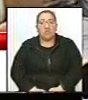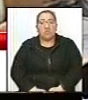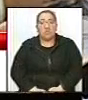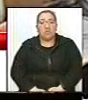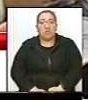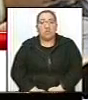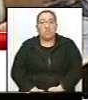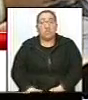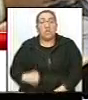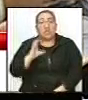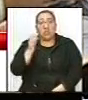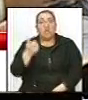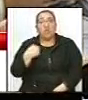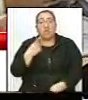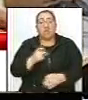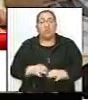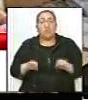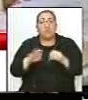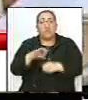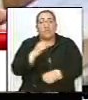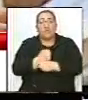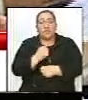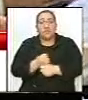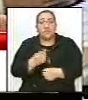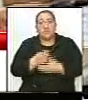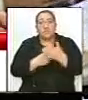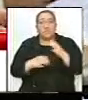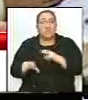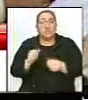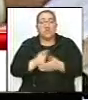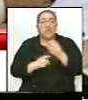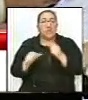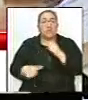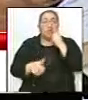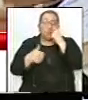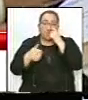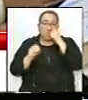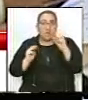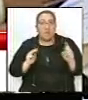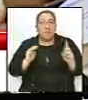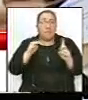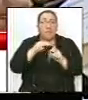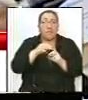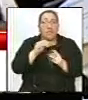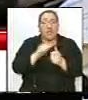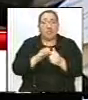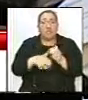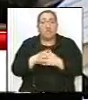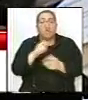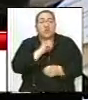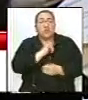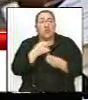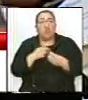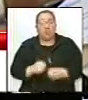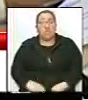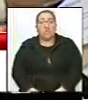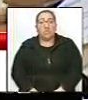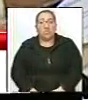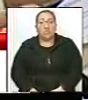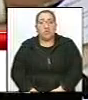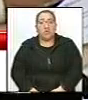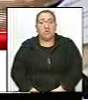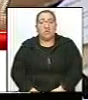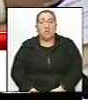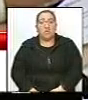el trabajo que se está haciendo sobre lo que es las principales metas en los organismos públicos, por ejemplo, en lo que